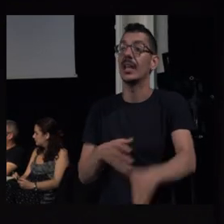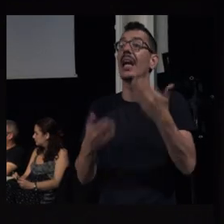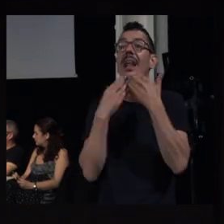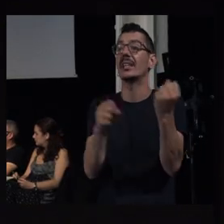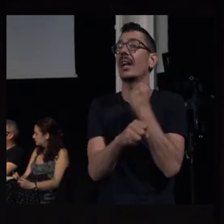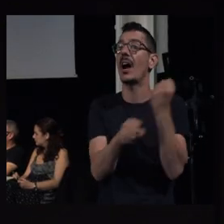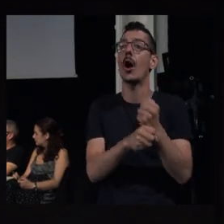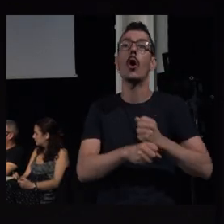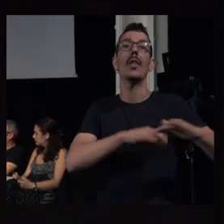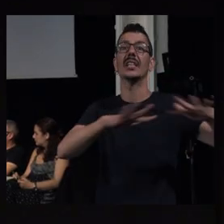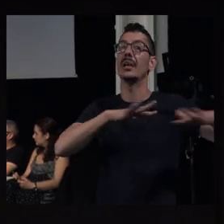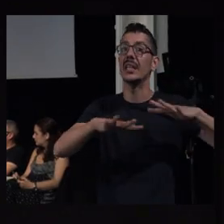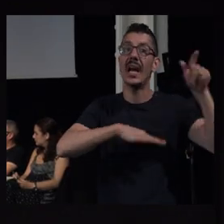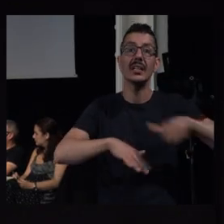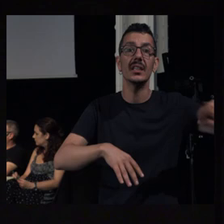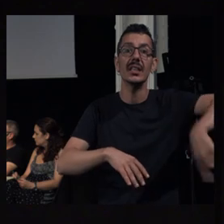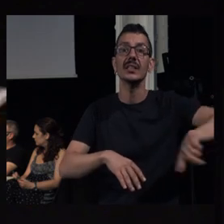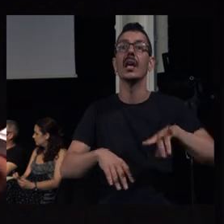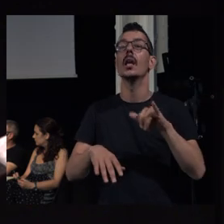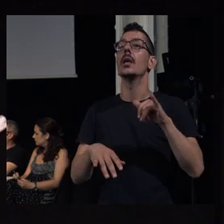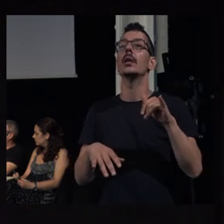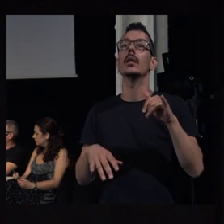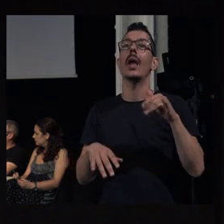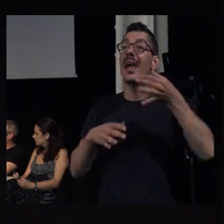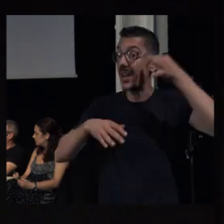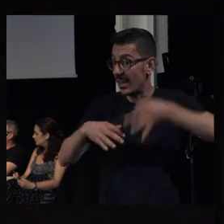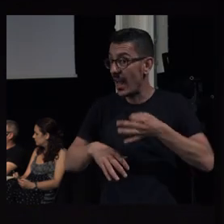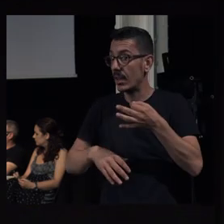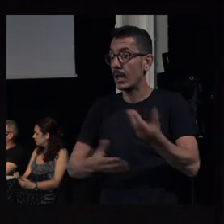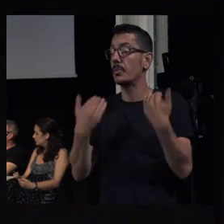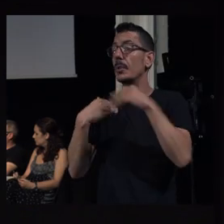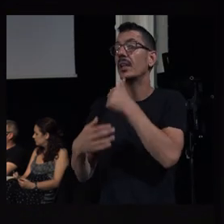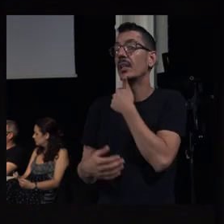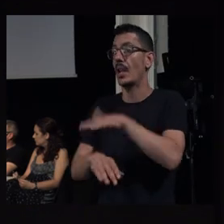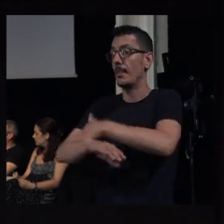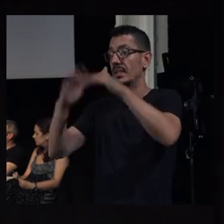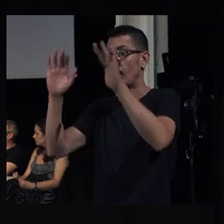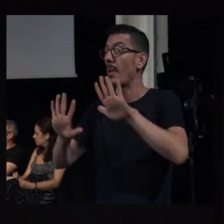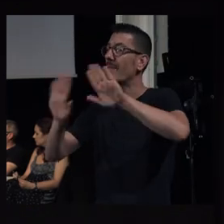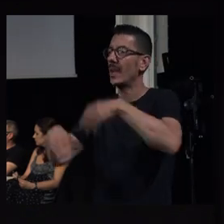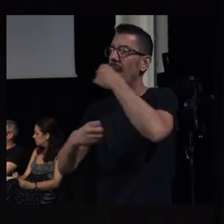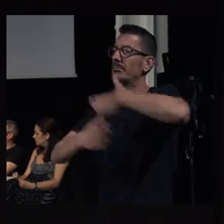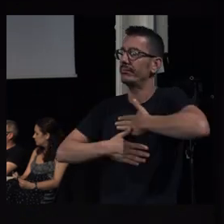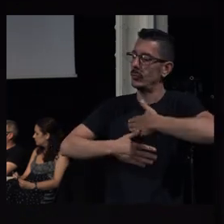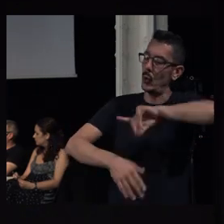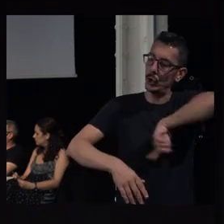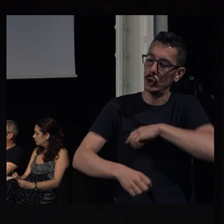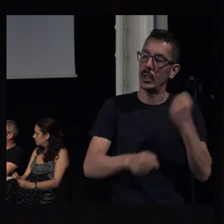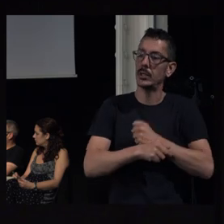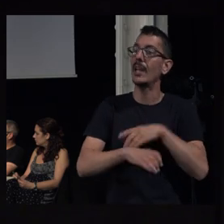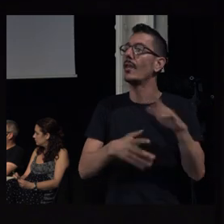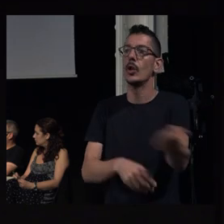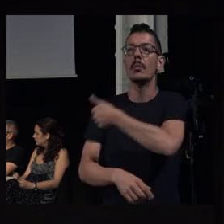militantes, con el pesar, cuando en realidad lo tenía que llevar una administración, pero lo estamos haciendo nosotras. Entonces, lo primero, como decía Miriam,